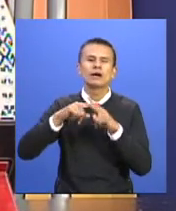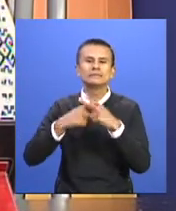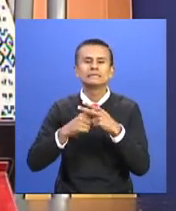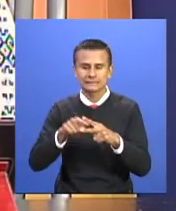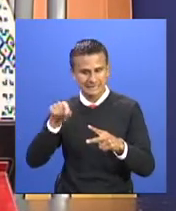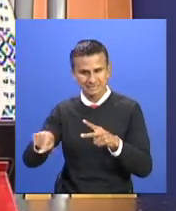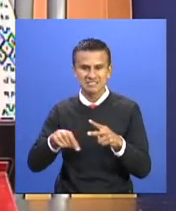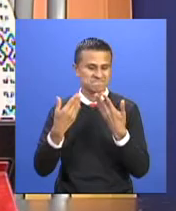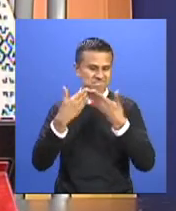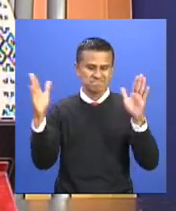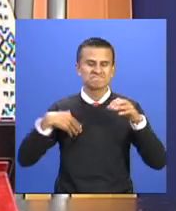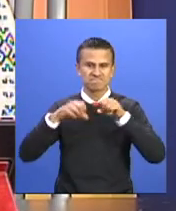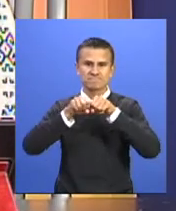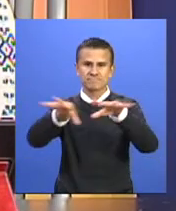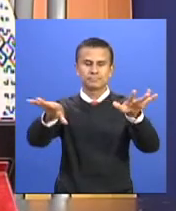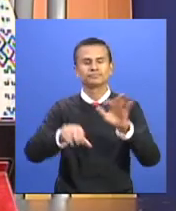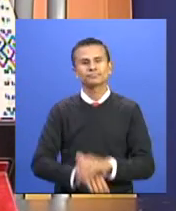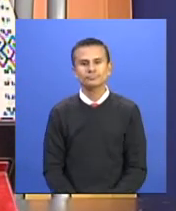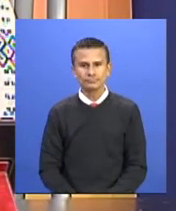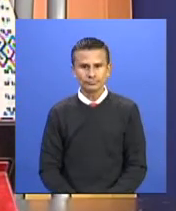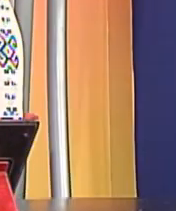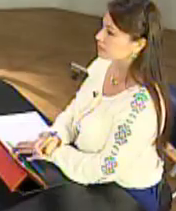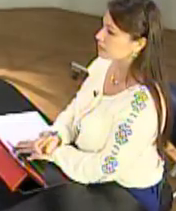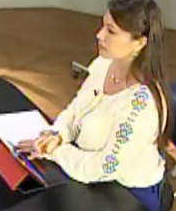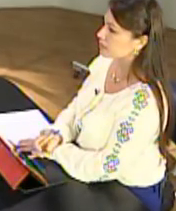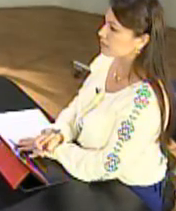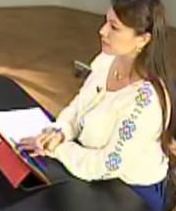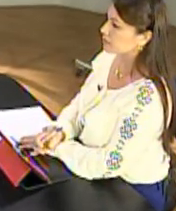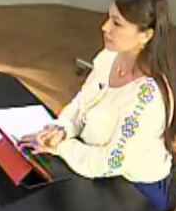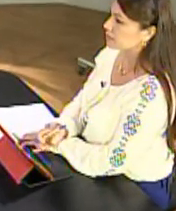en un taller que está abierto para toda la comunidad.